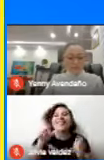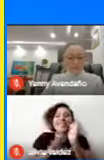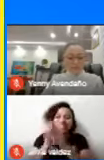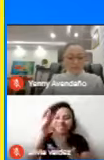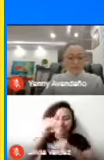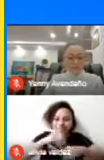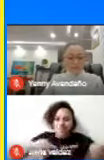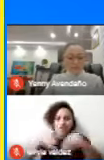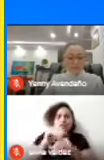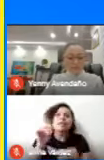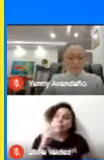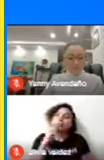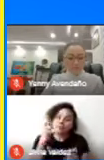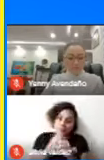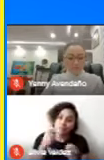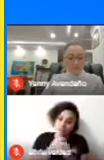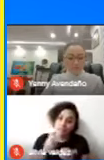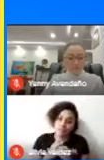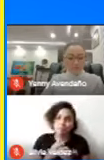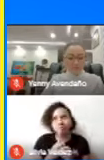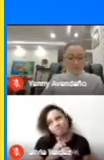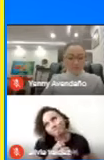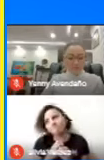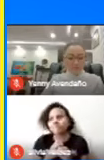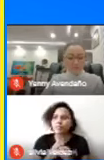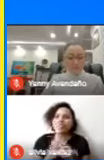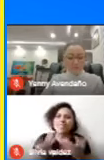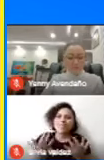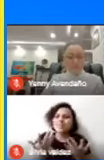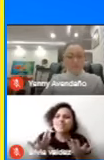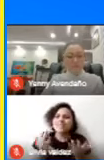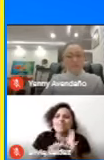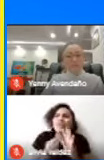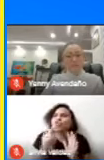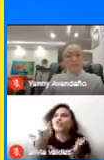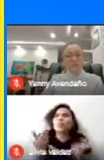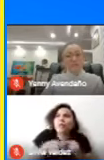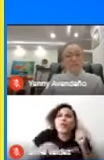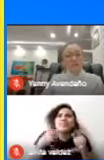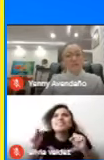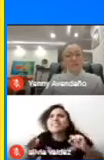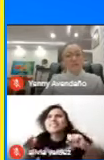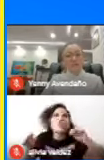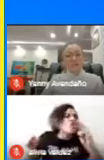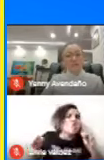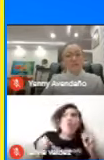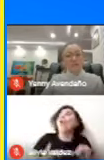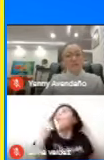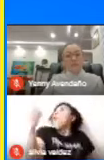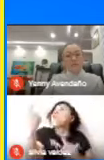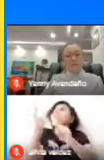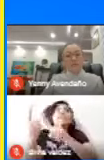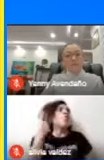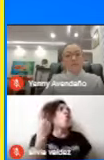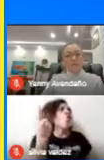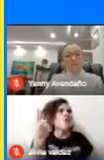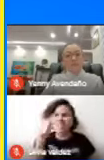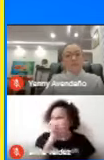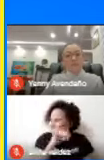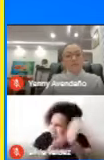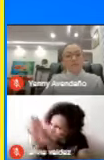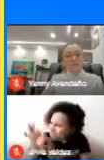territorial es complejo. Sería muy parcial decir que hay un solo elemento que es la clave del